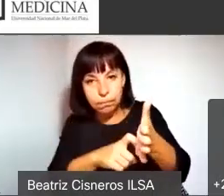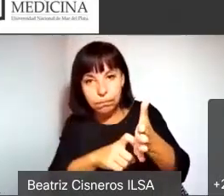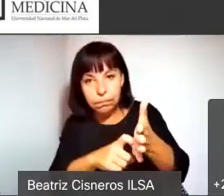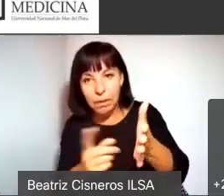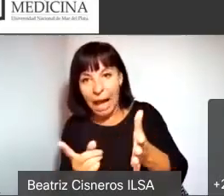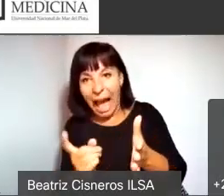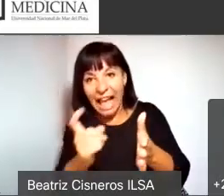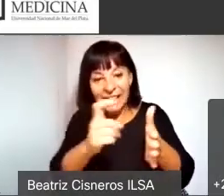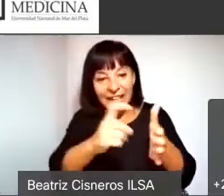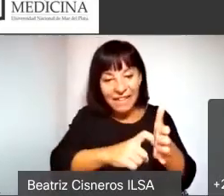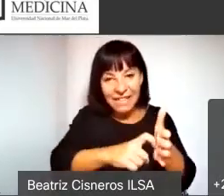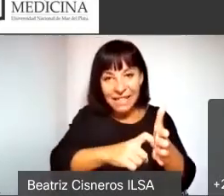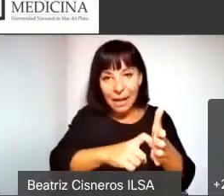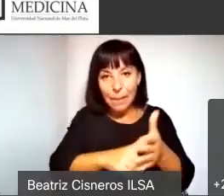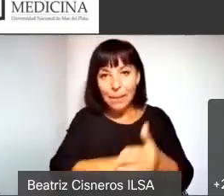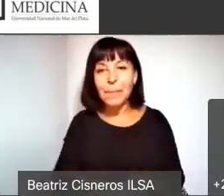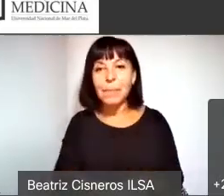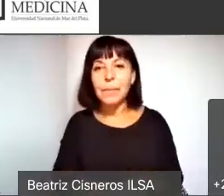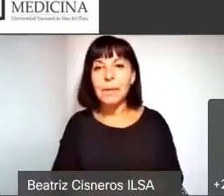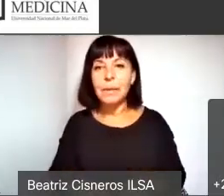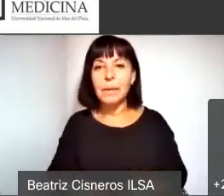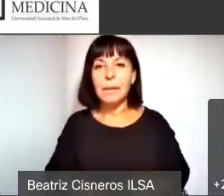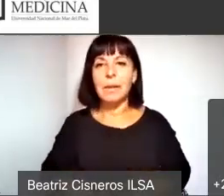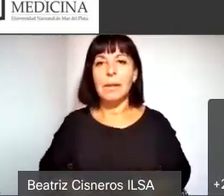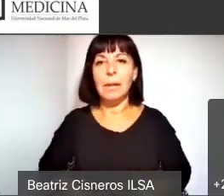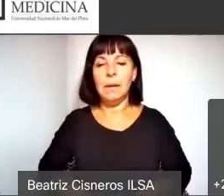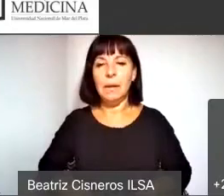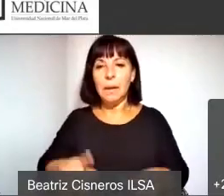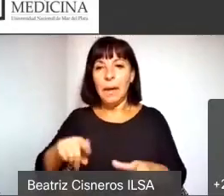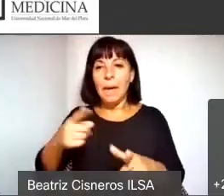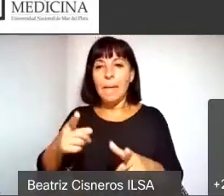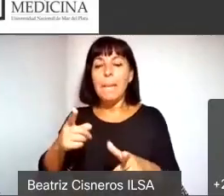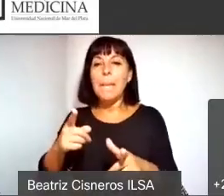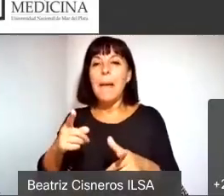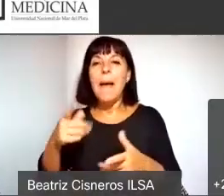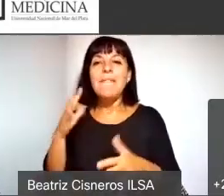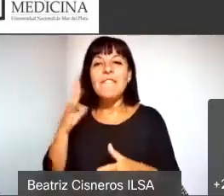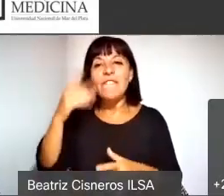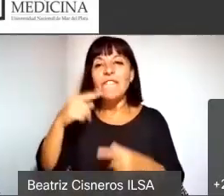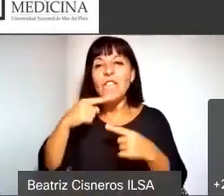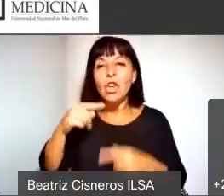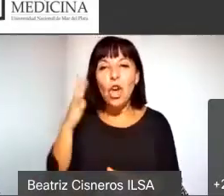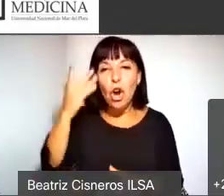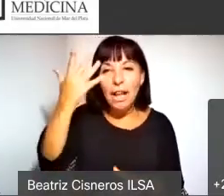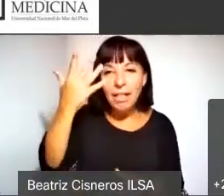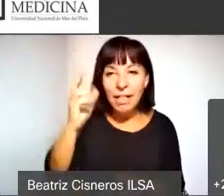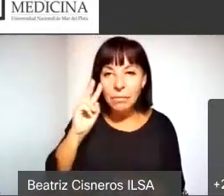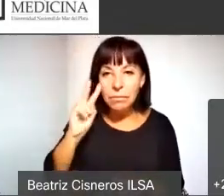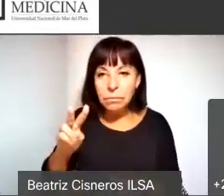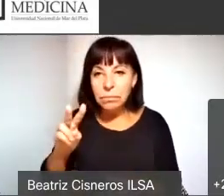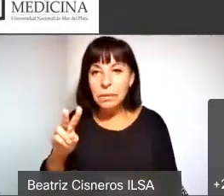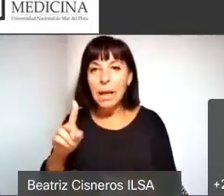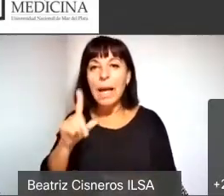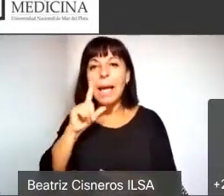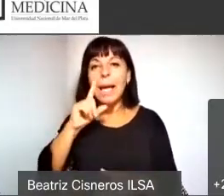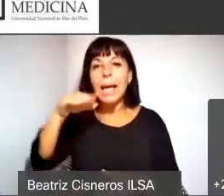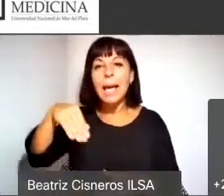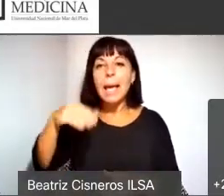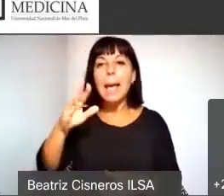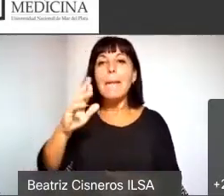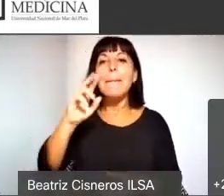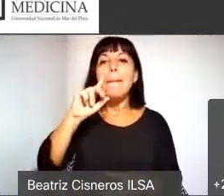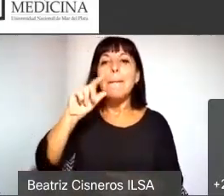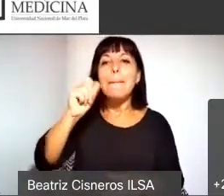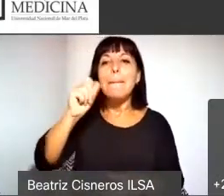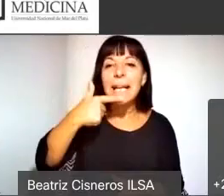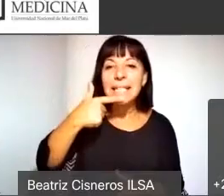cápsula oblicocáliz. En violeta, de color violáceo, estamos viendo las fimbrias, y de color verde